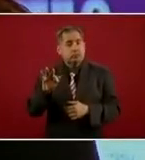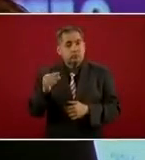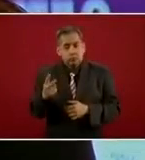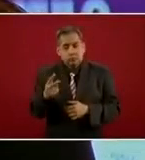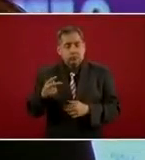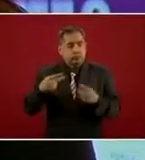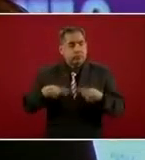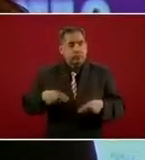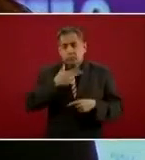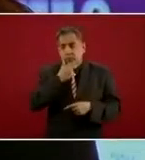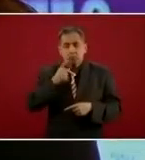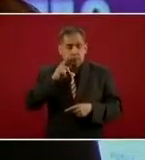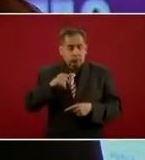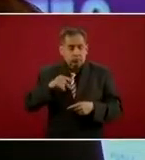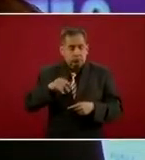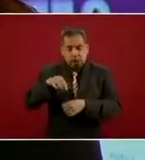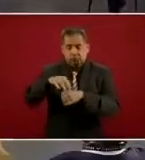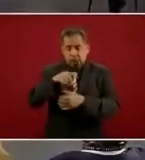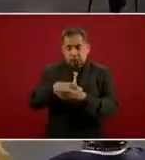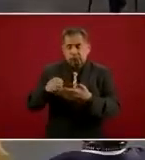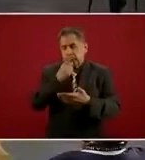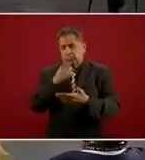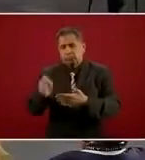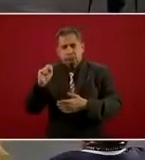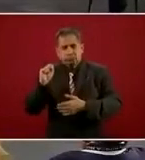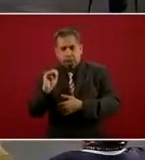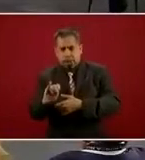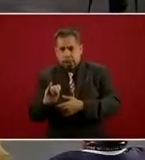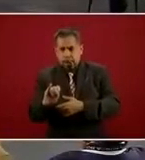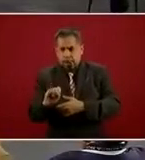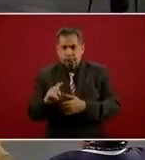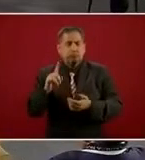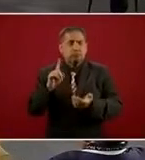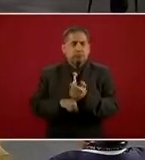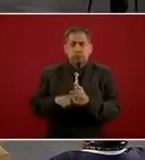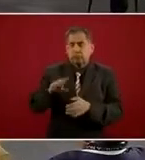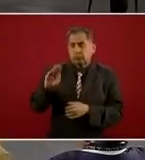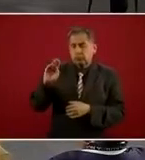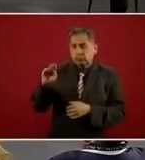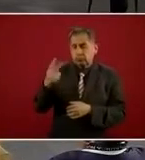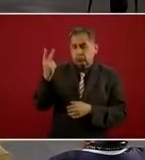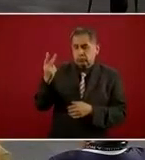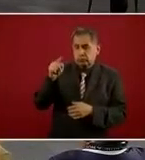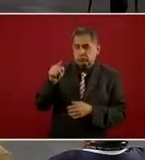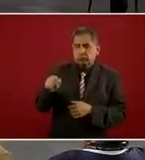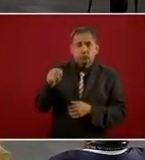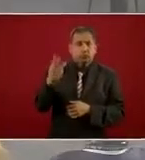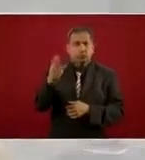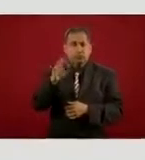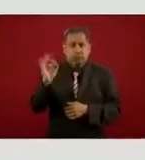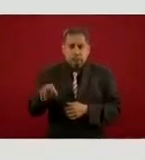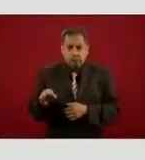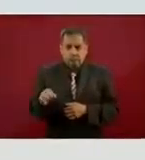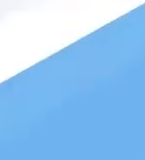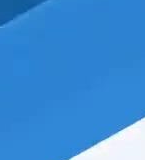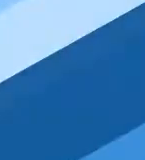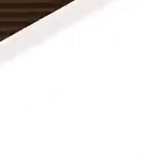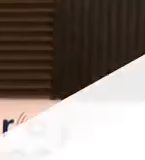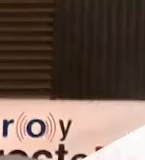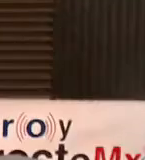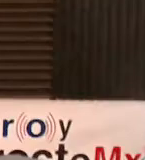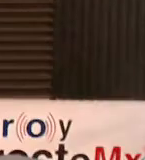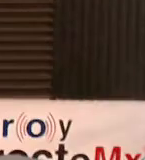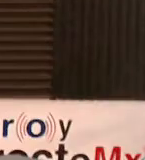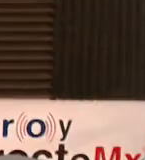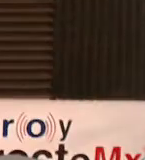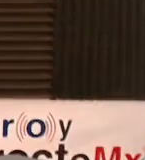mexicanos votaron por él si esto es el 90 y 2.3 por ciento y por el no siete